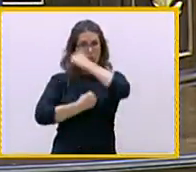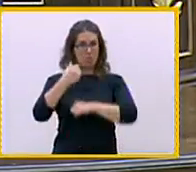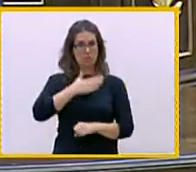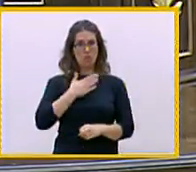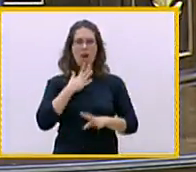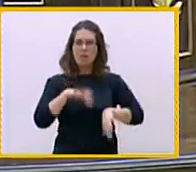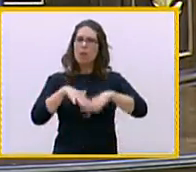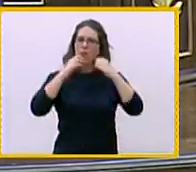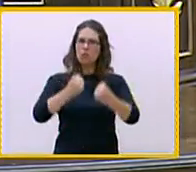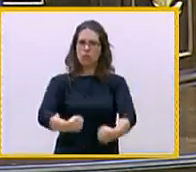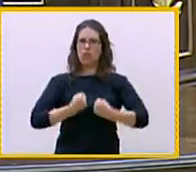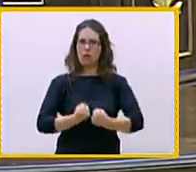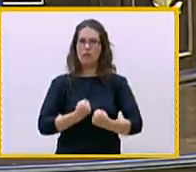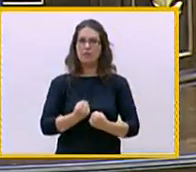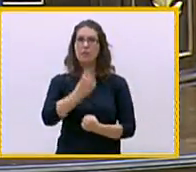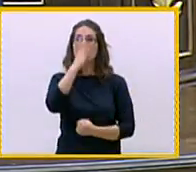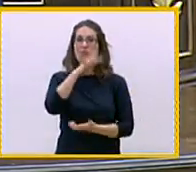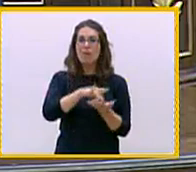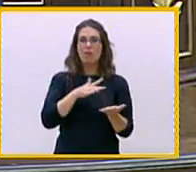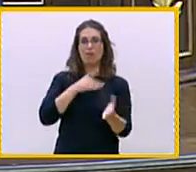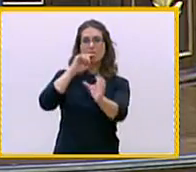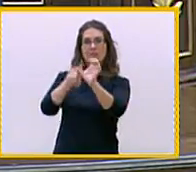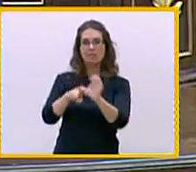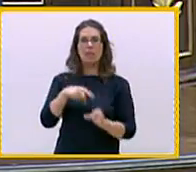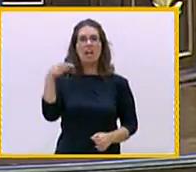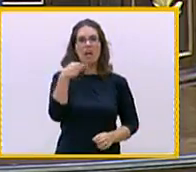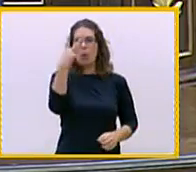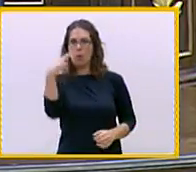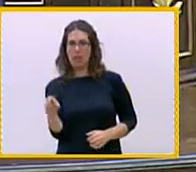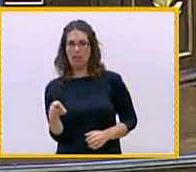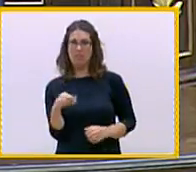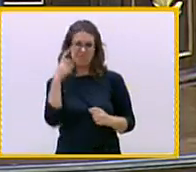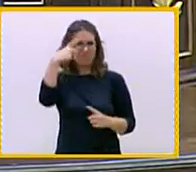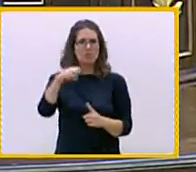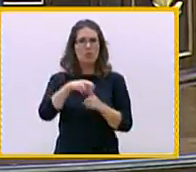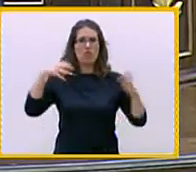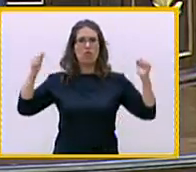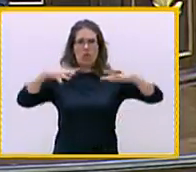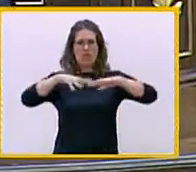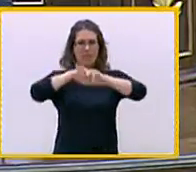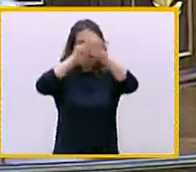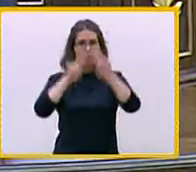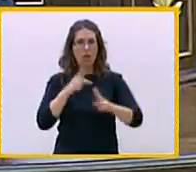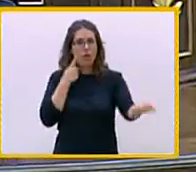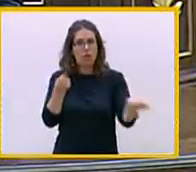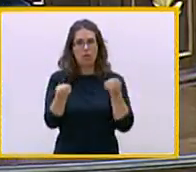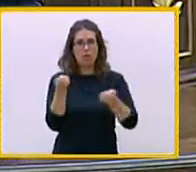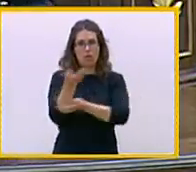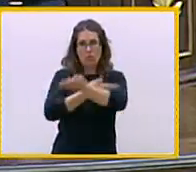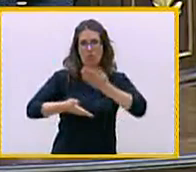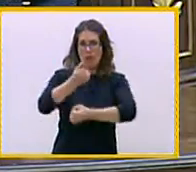la consolidación de nuestra presencia en el G20, el Foro Internacional de Coordinación y Cooperación Económica por